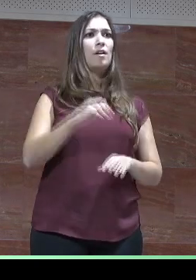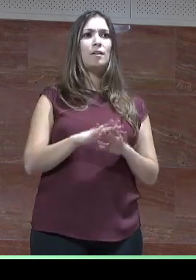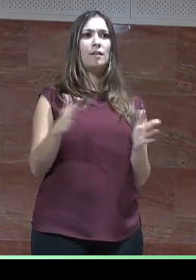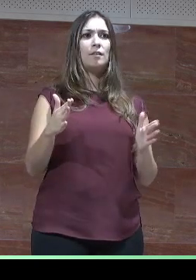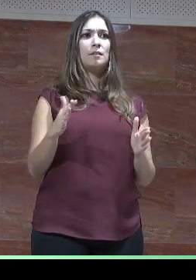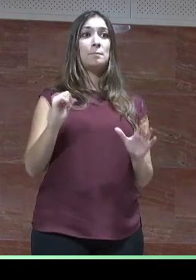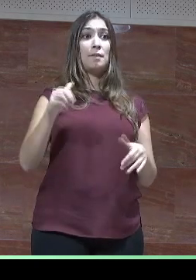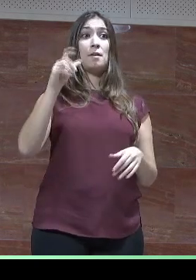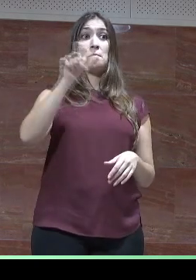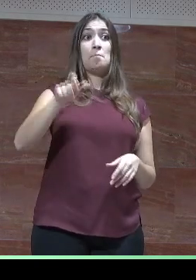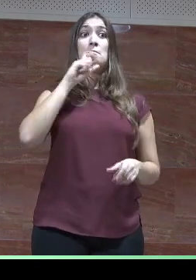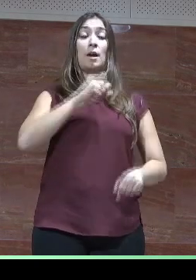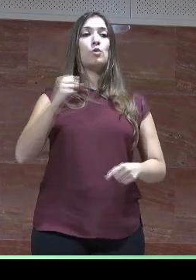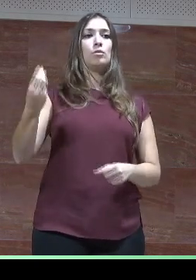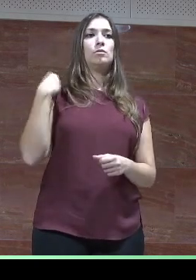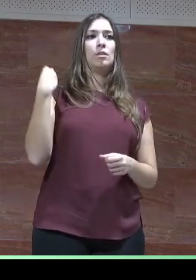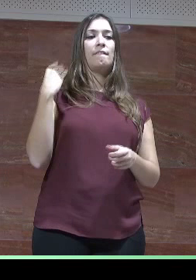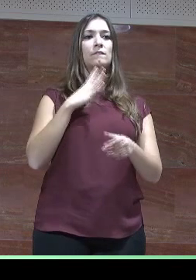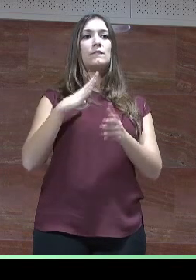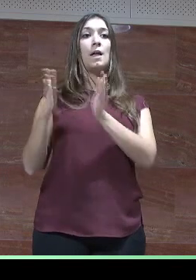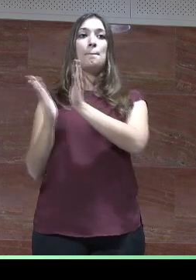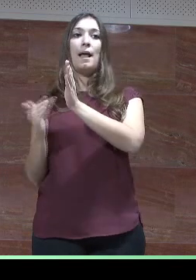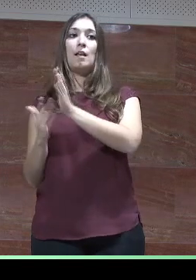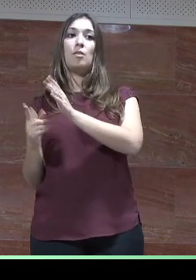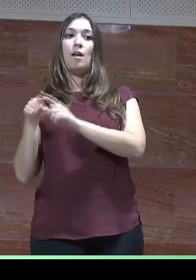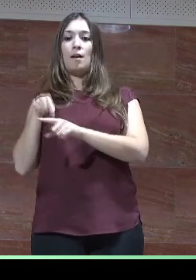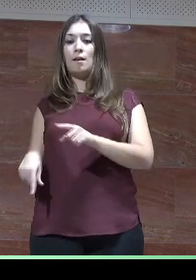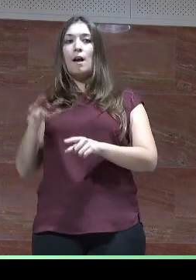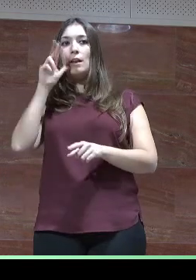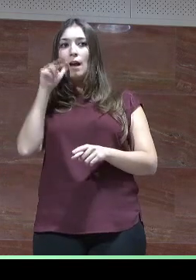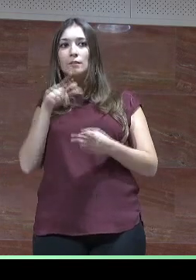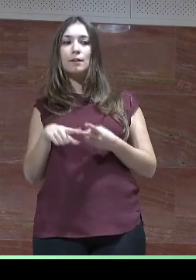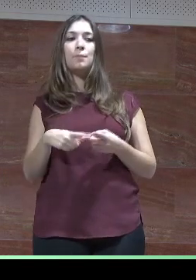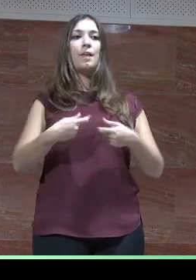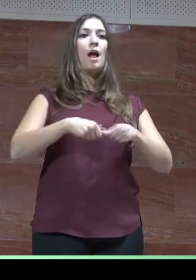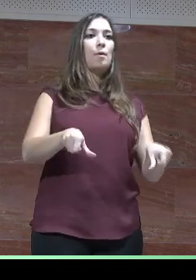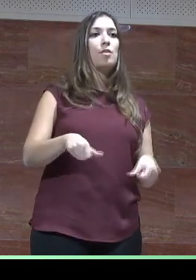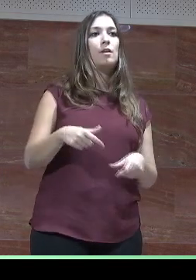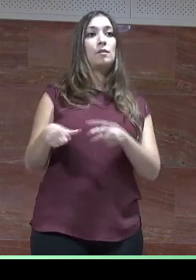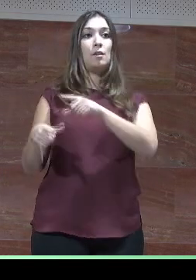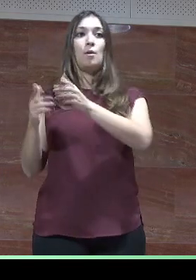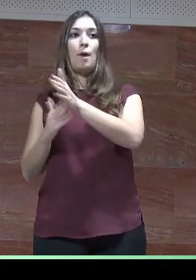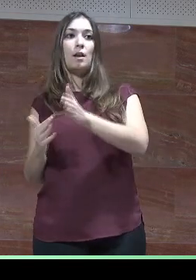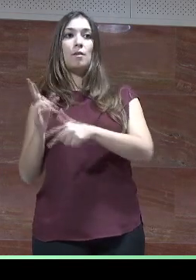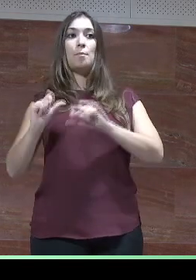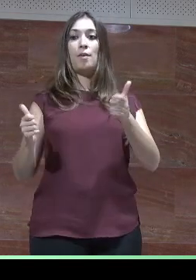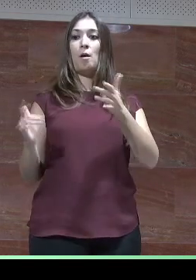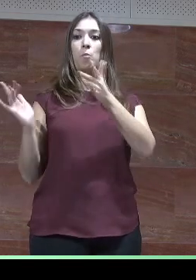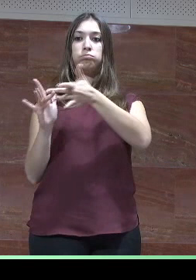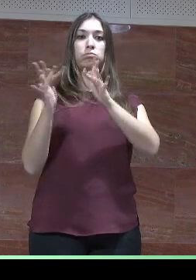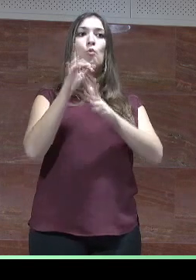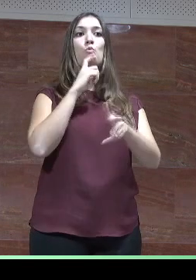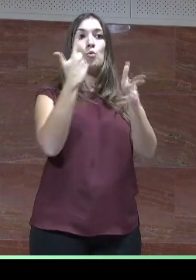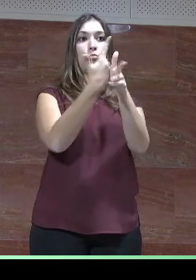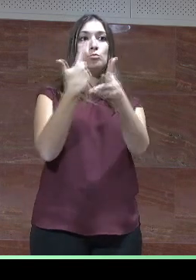empezaron personas mayores a comunicarse de Valencia con Alicante, de Albacete con los de Valencia, y entre ellos empezaron a hablar,